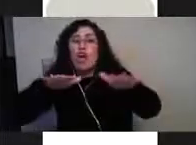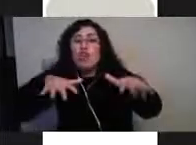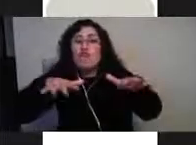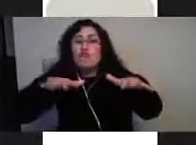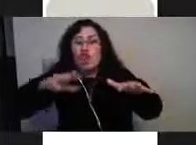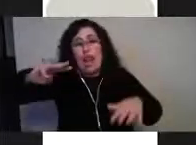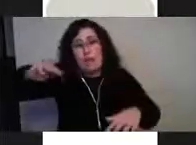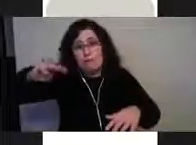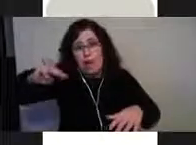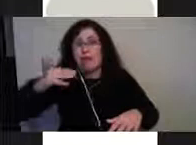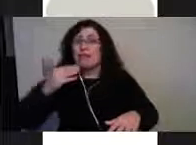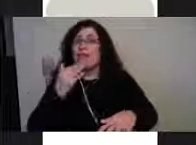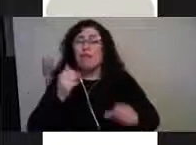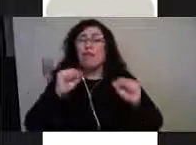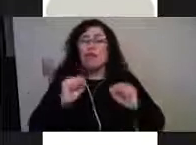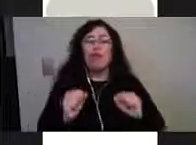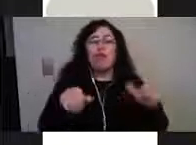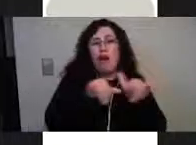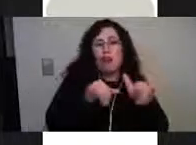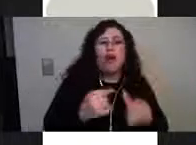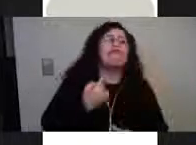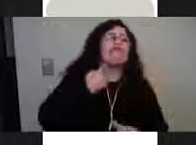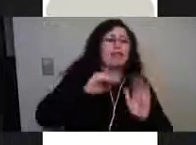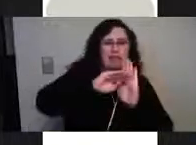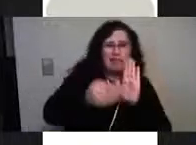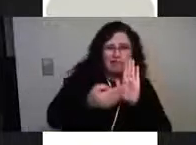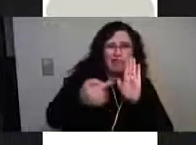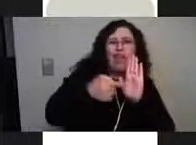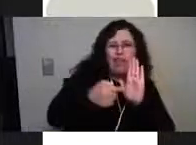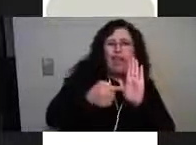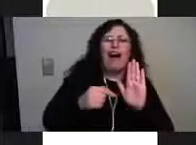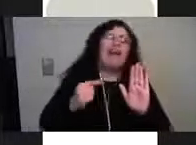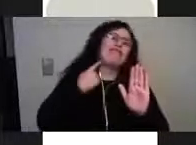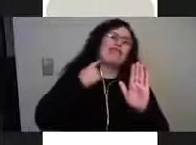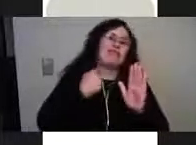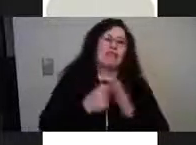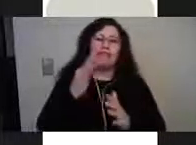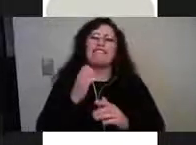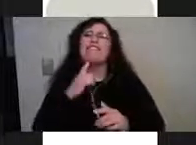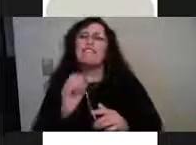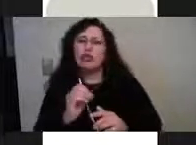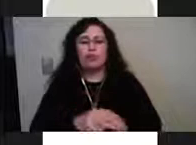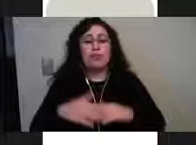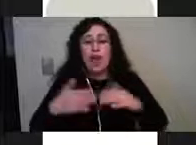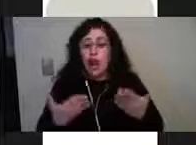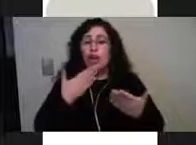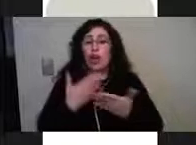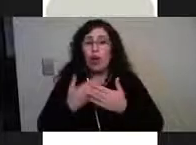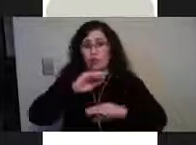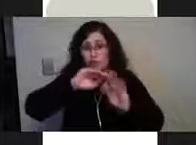también. ¿Ya? Entonces, por eso es que ante los embarazos que son tipificados como de riesgo, se